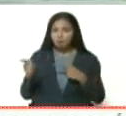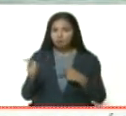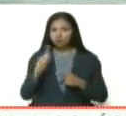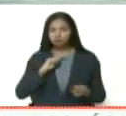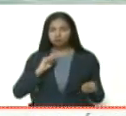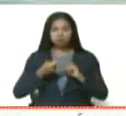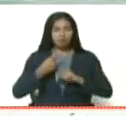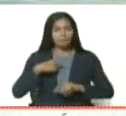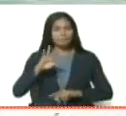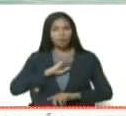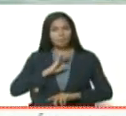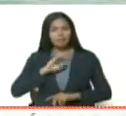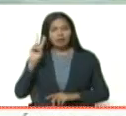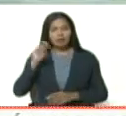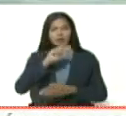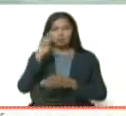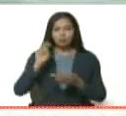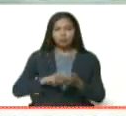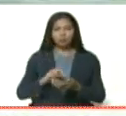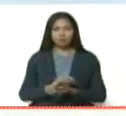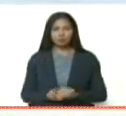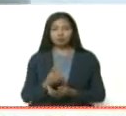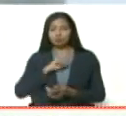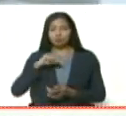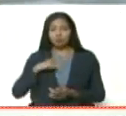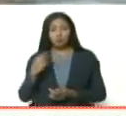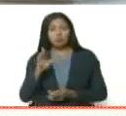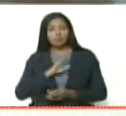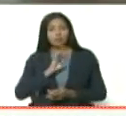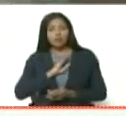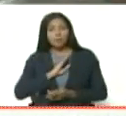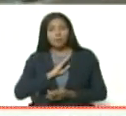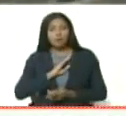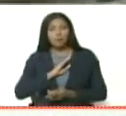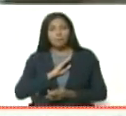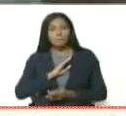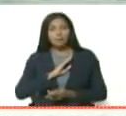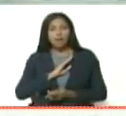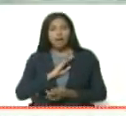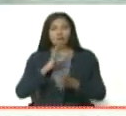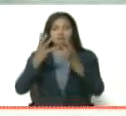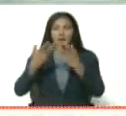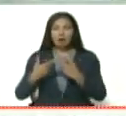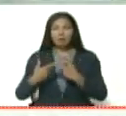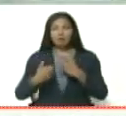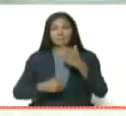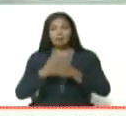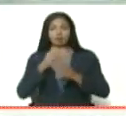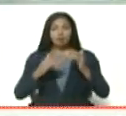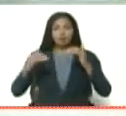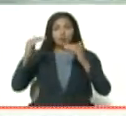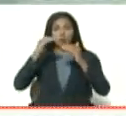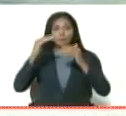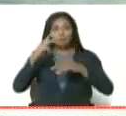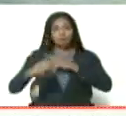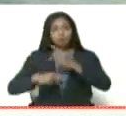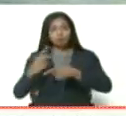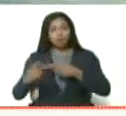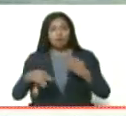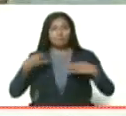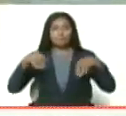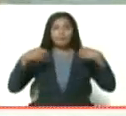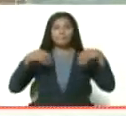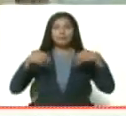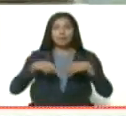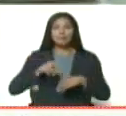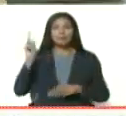por materia prima nacional. Ahí tenemos una fábrica, una industria del más alto nivel para producir el papel en